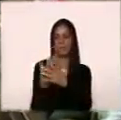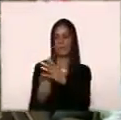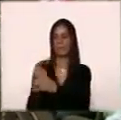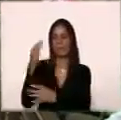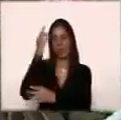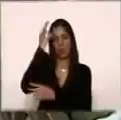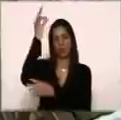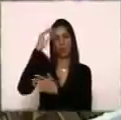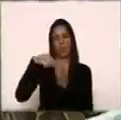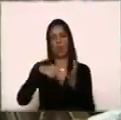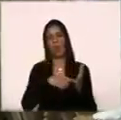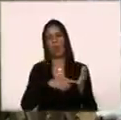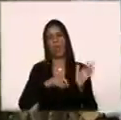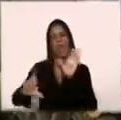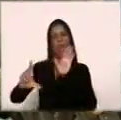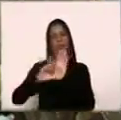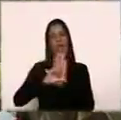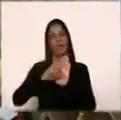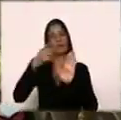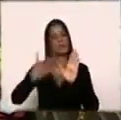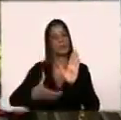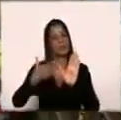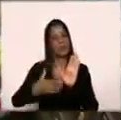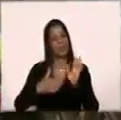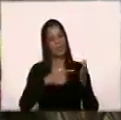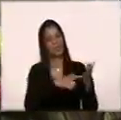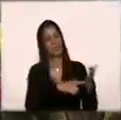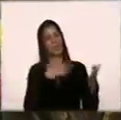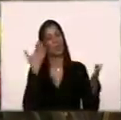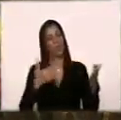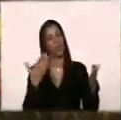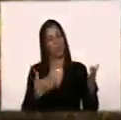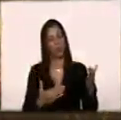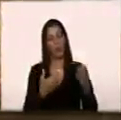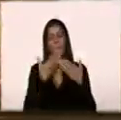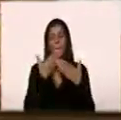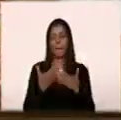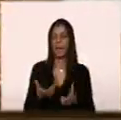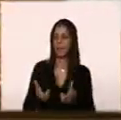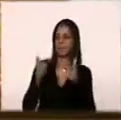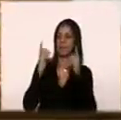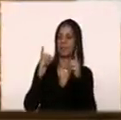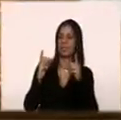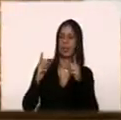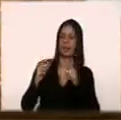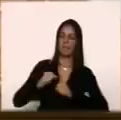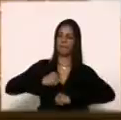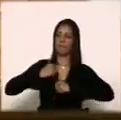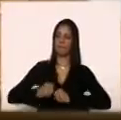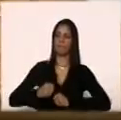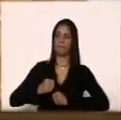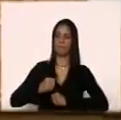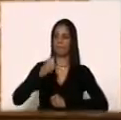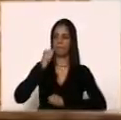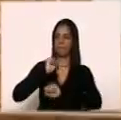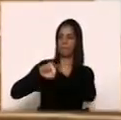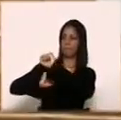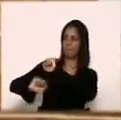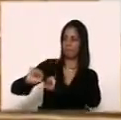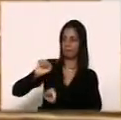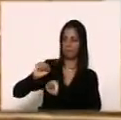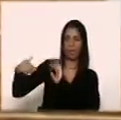una herramienta que nos pudiera permitir pasar a la ofensiva en el marco de la guerra